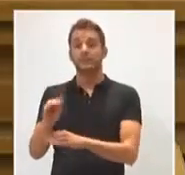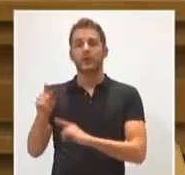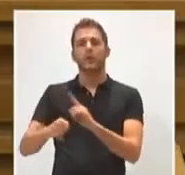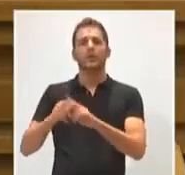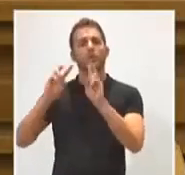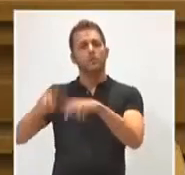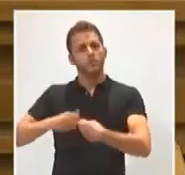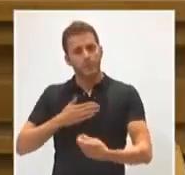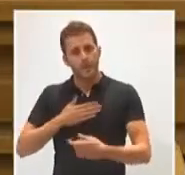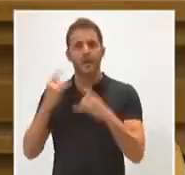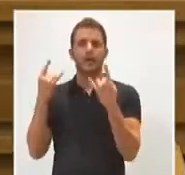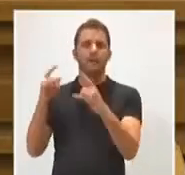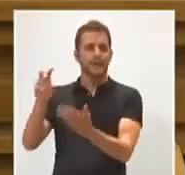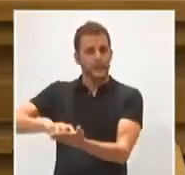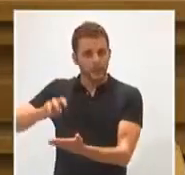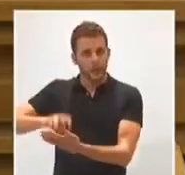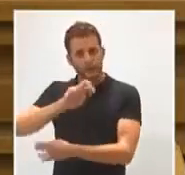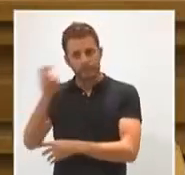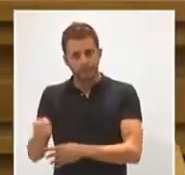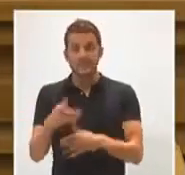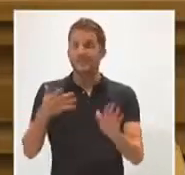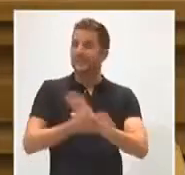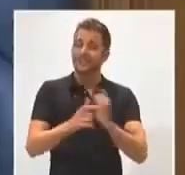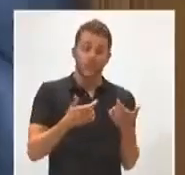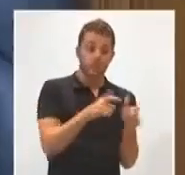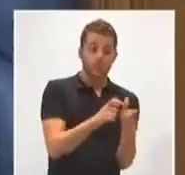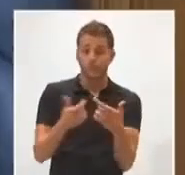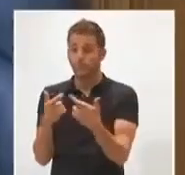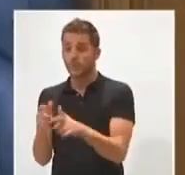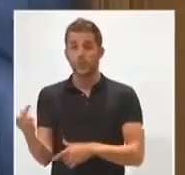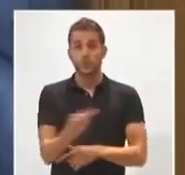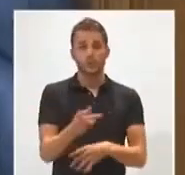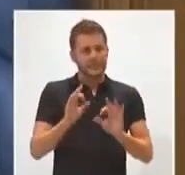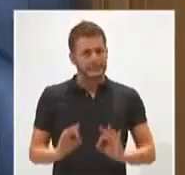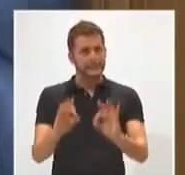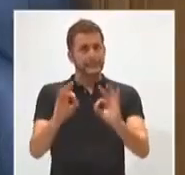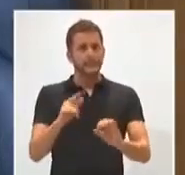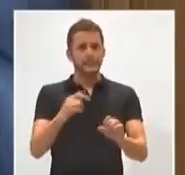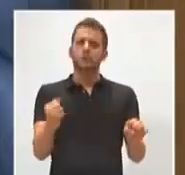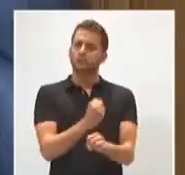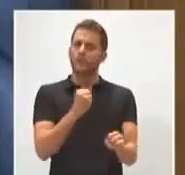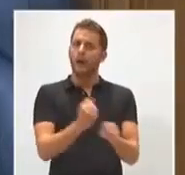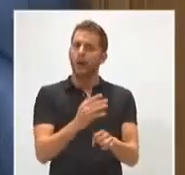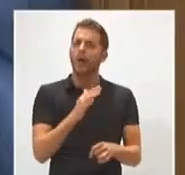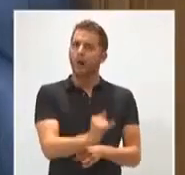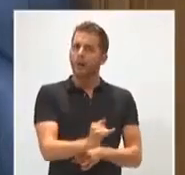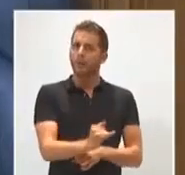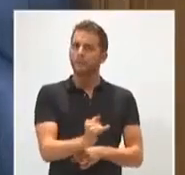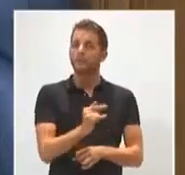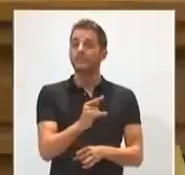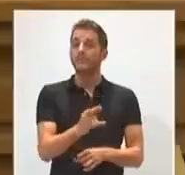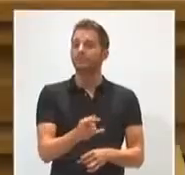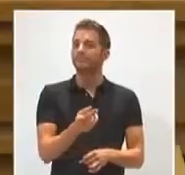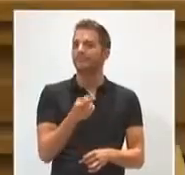parques arqueológicos es decir dos colectivos dos que tienen muy especializadas que dan un empleo relativo pero que sobre todo generan